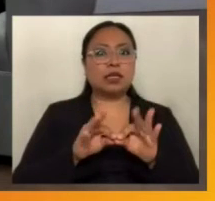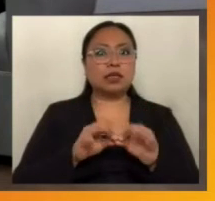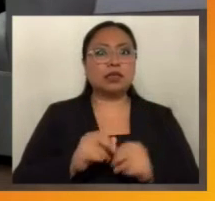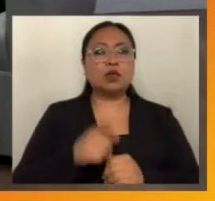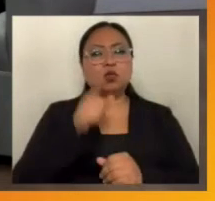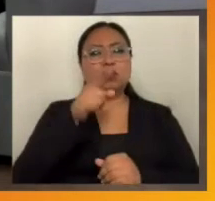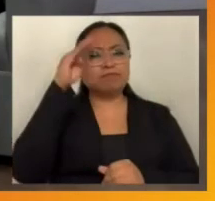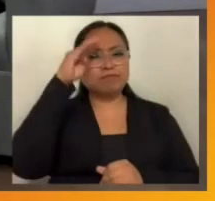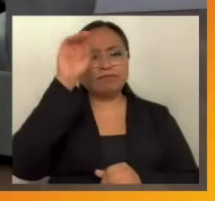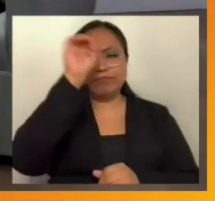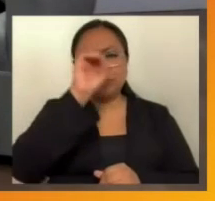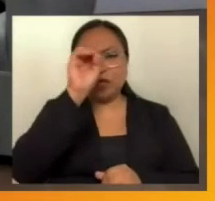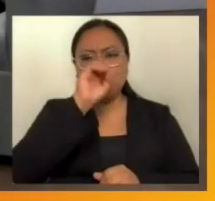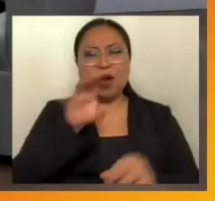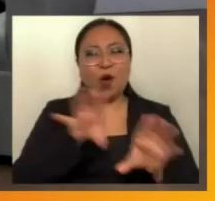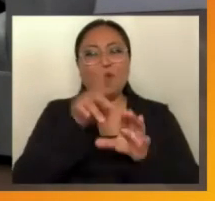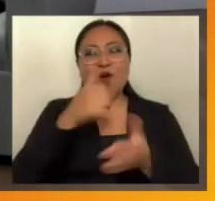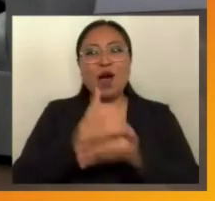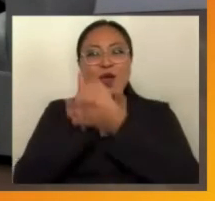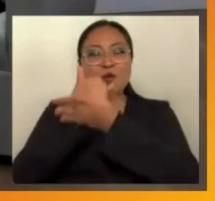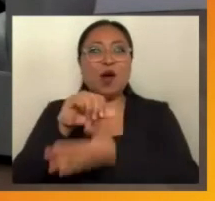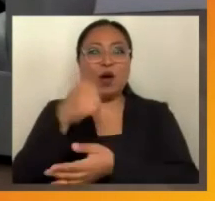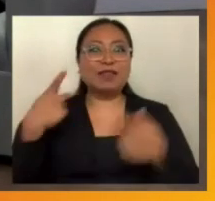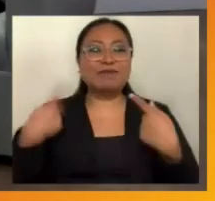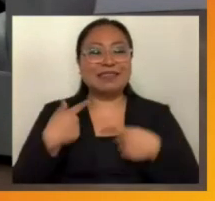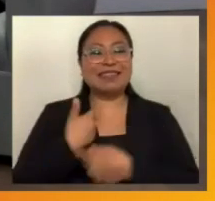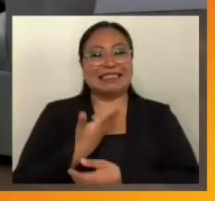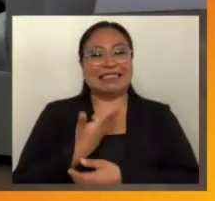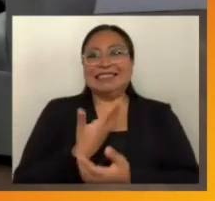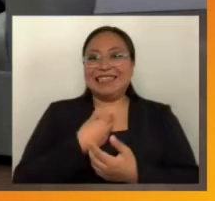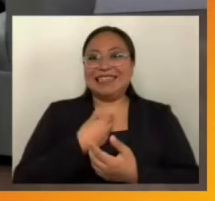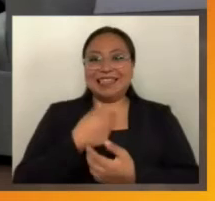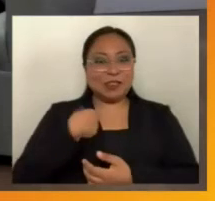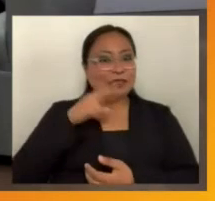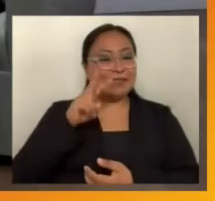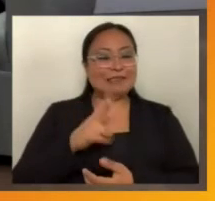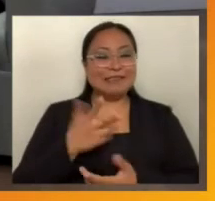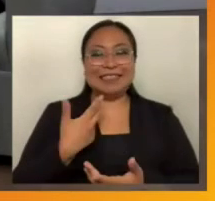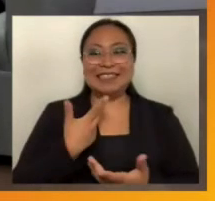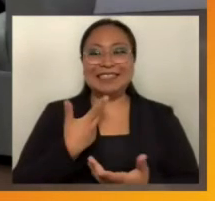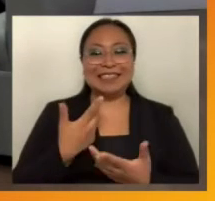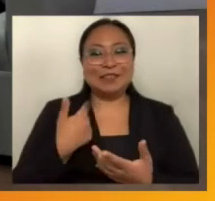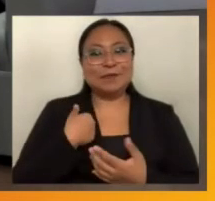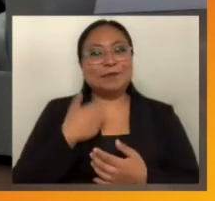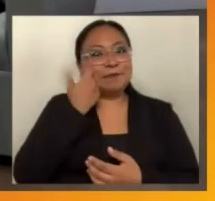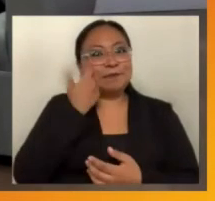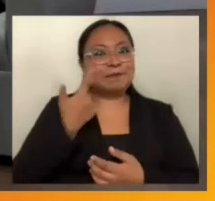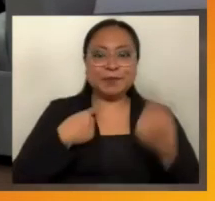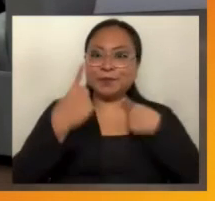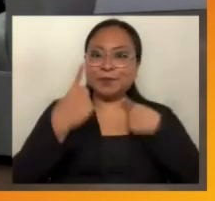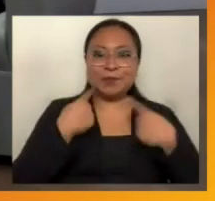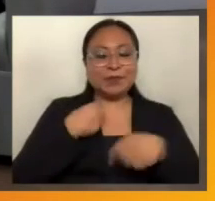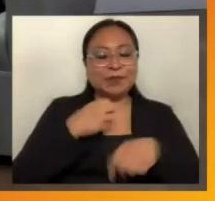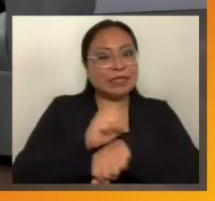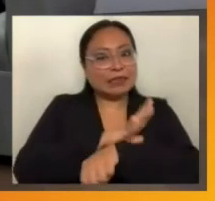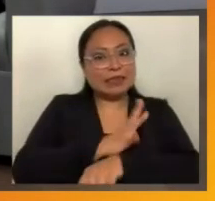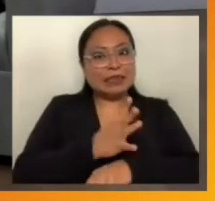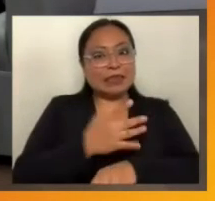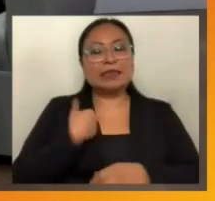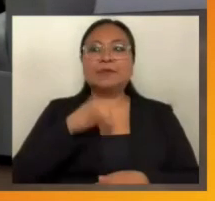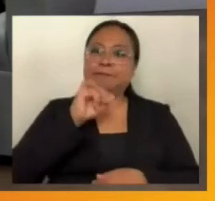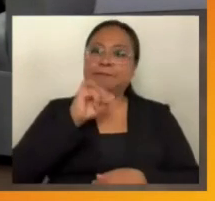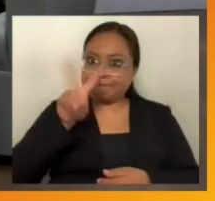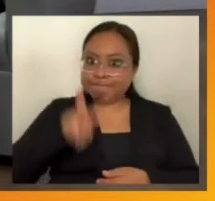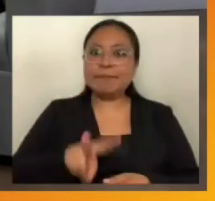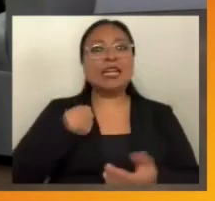eso? Ay, pues no sé, me dan ganas de llorar. Pues como dijimos, se vale, ¿no? Me dan ganas